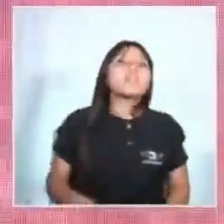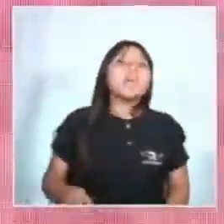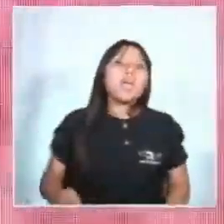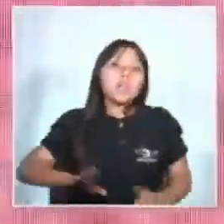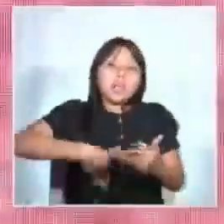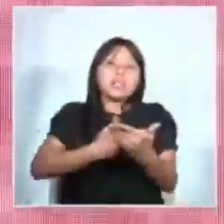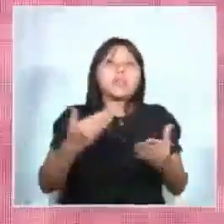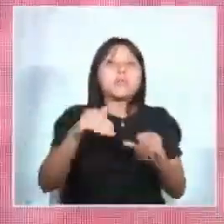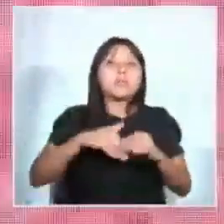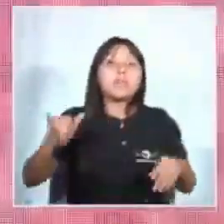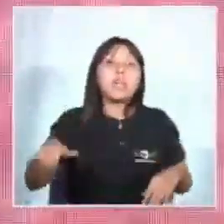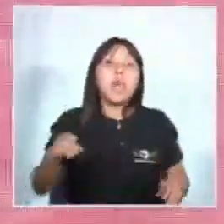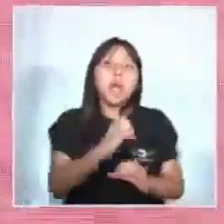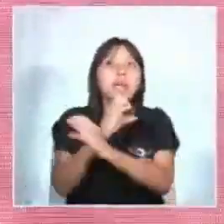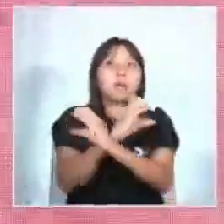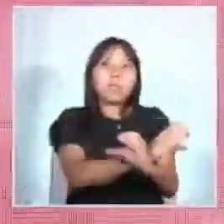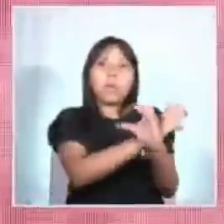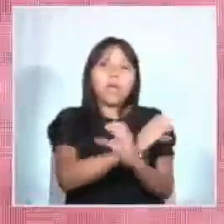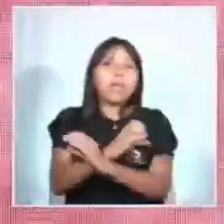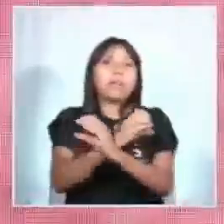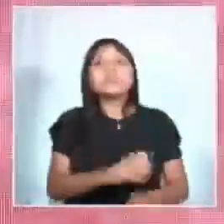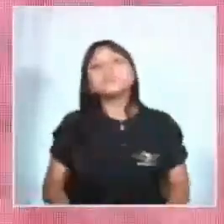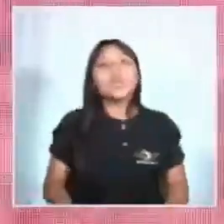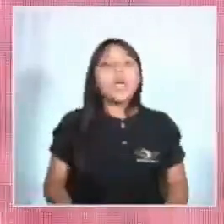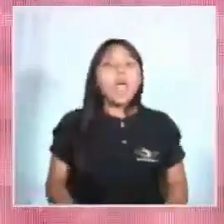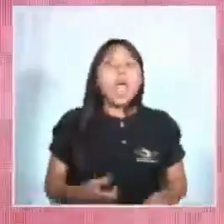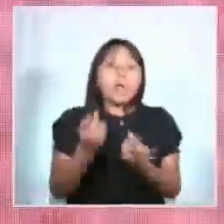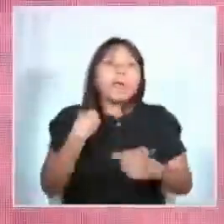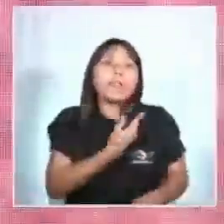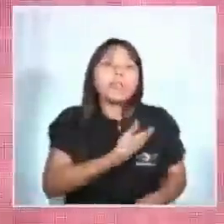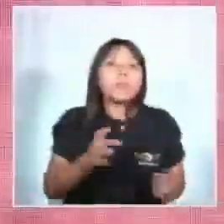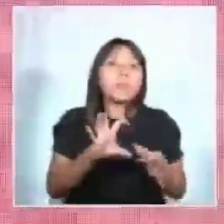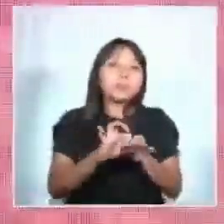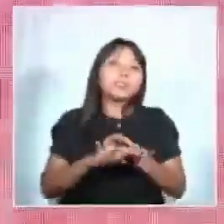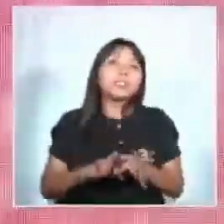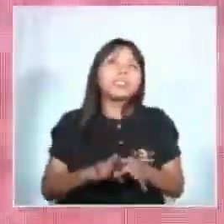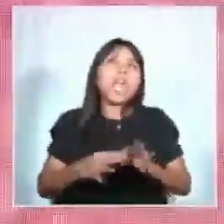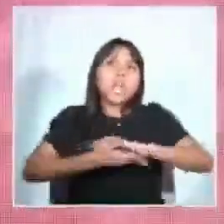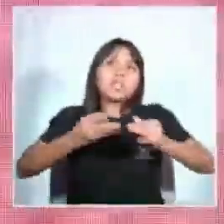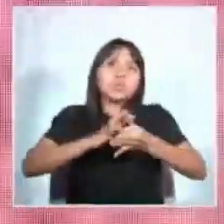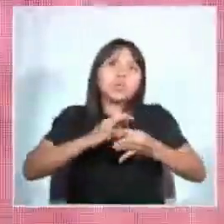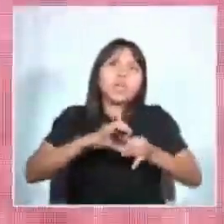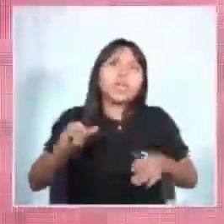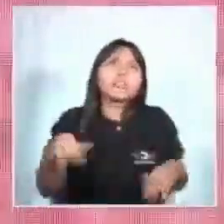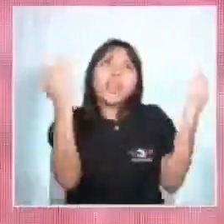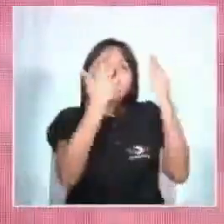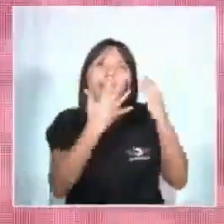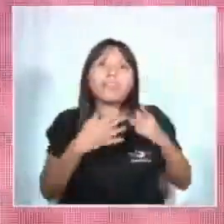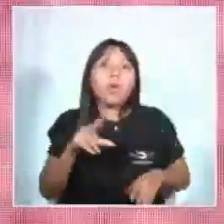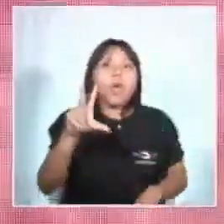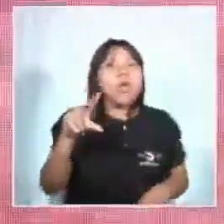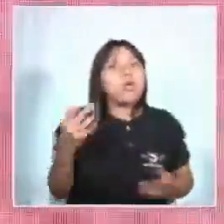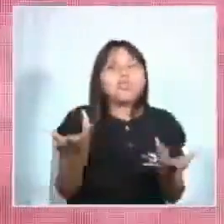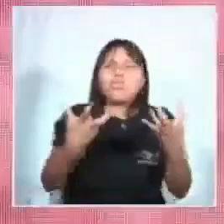cautividad. Muchas de nosotras venimos de trasfondos hostiles, de historias de terror. No me quiero enfocar